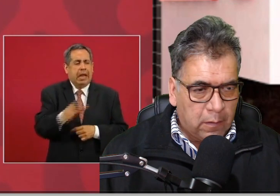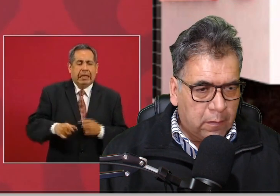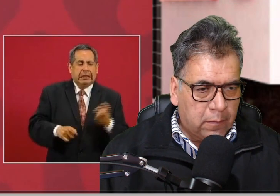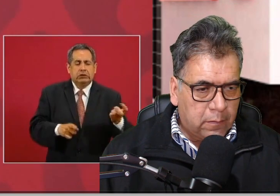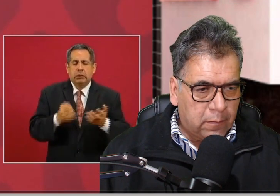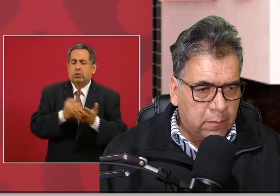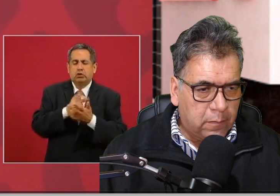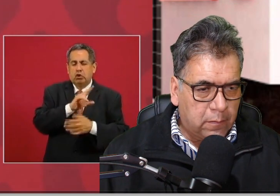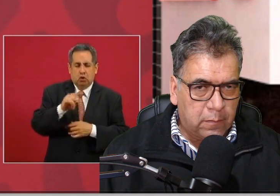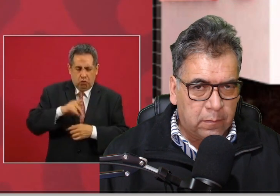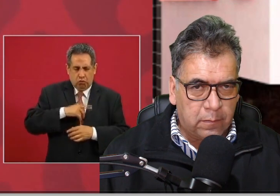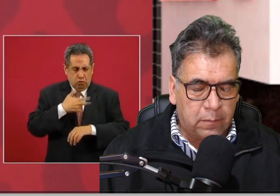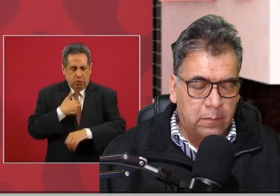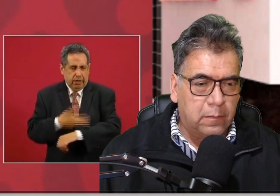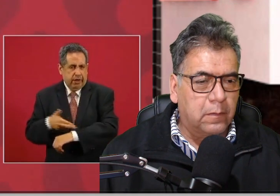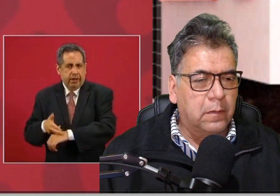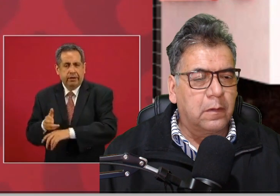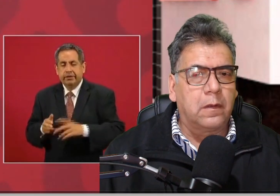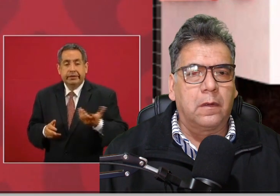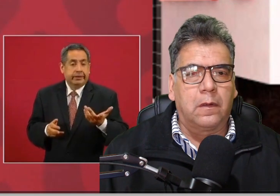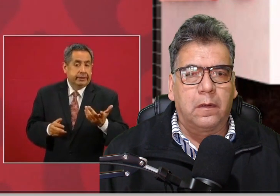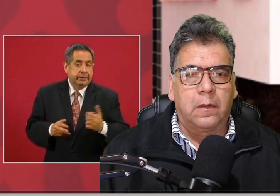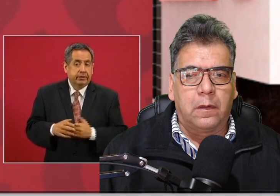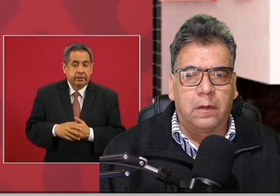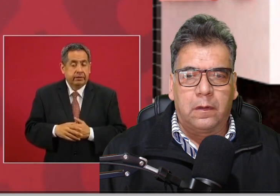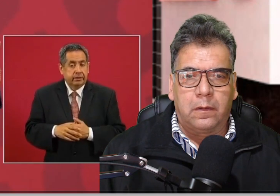yo creo que mal asesorados,